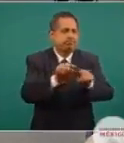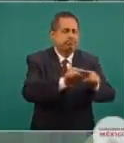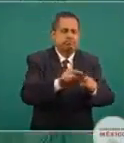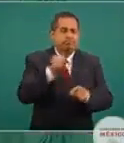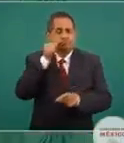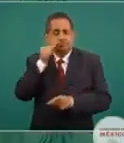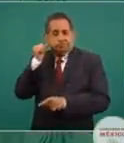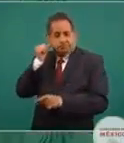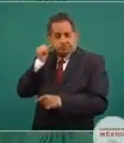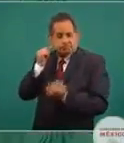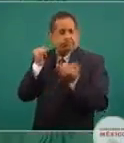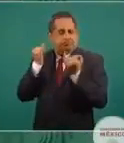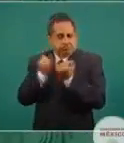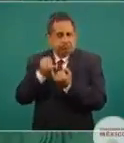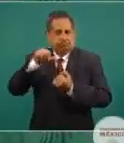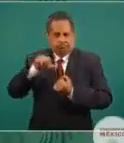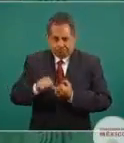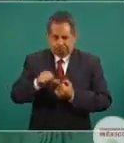avancemos